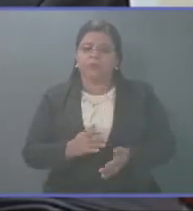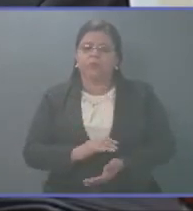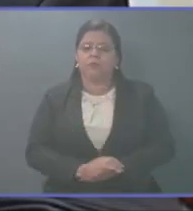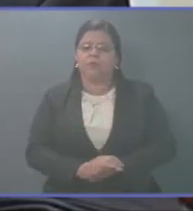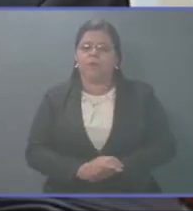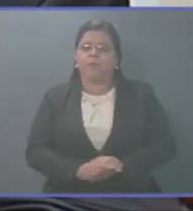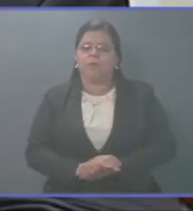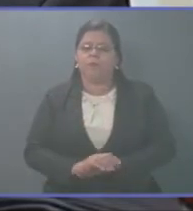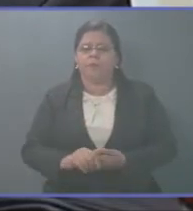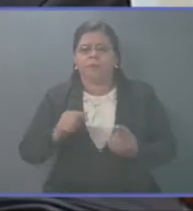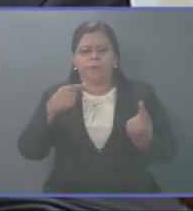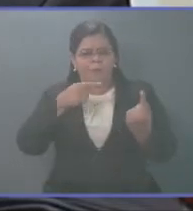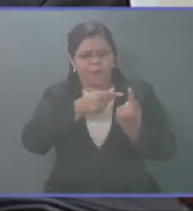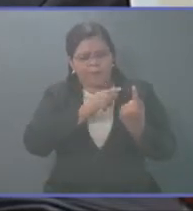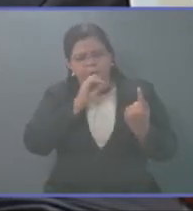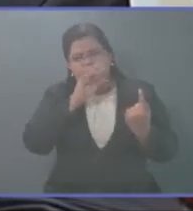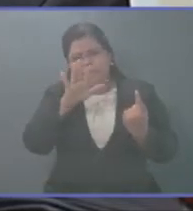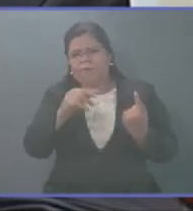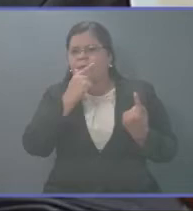Usted ha manifestado